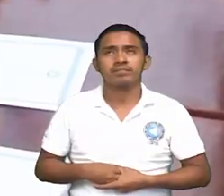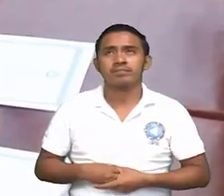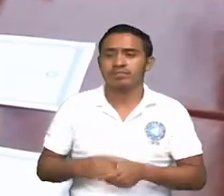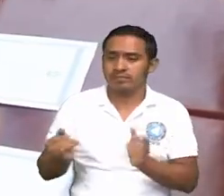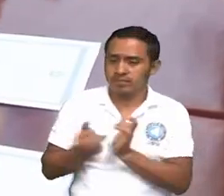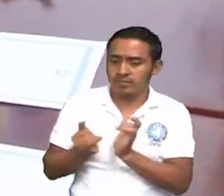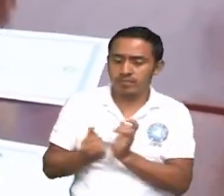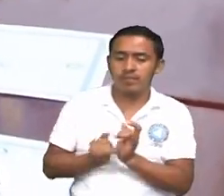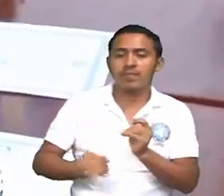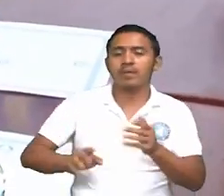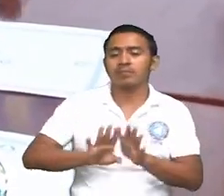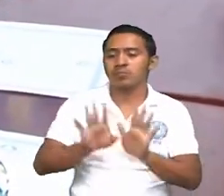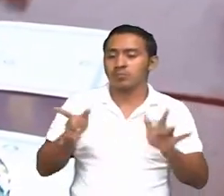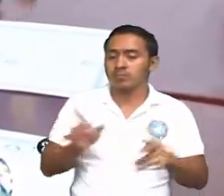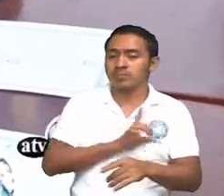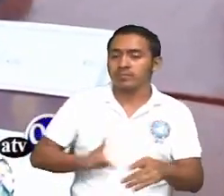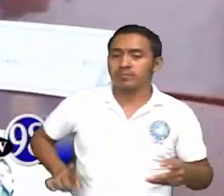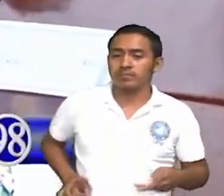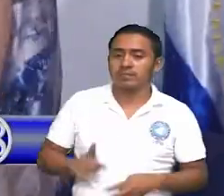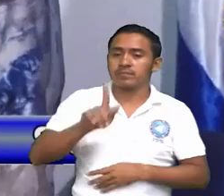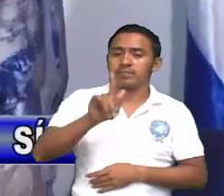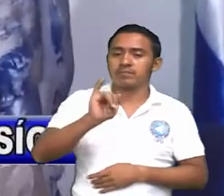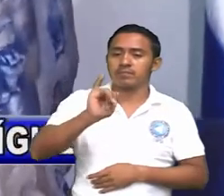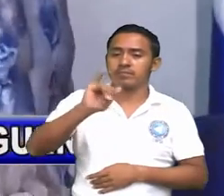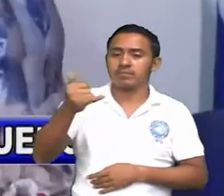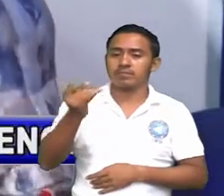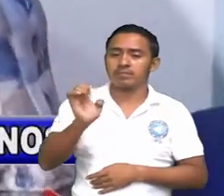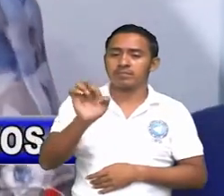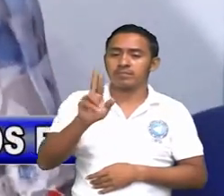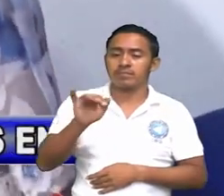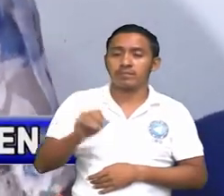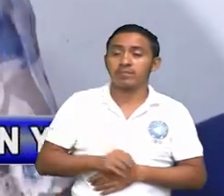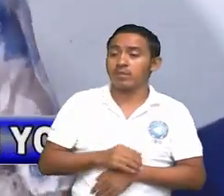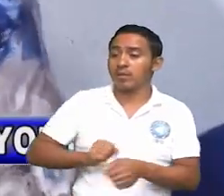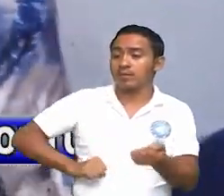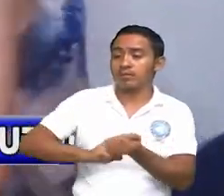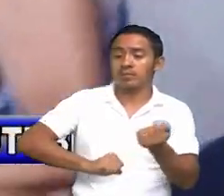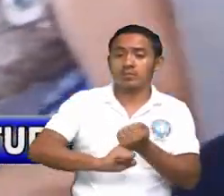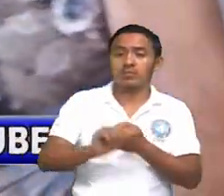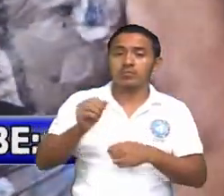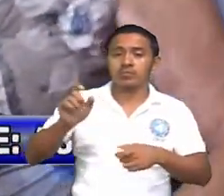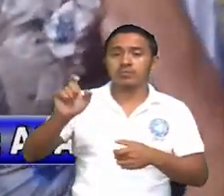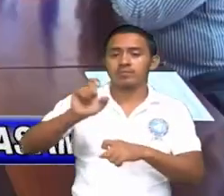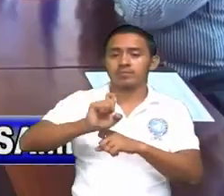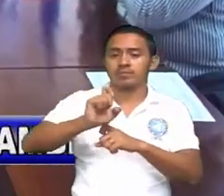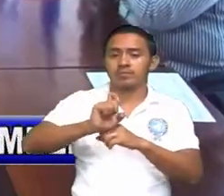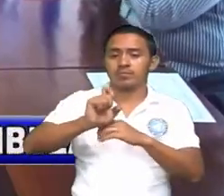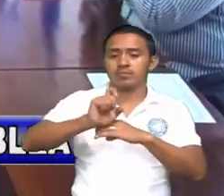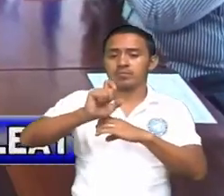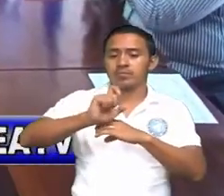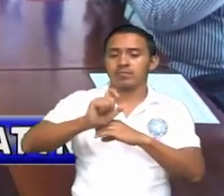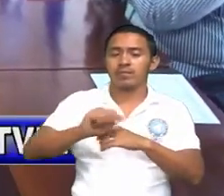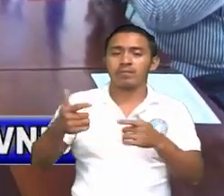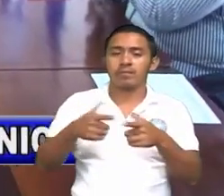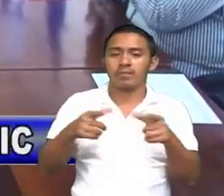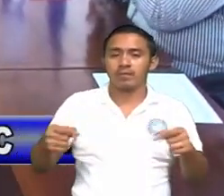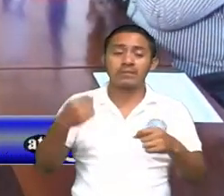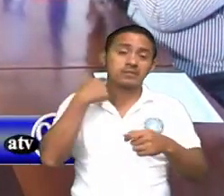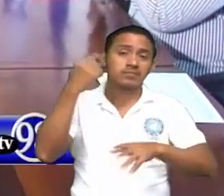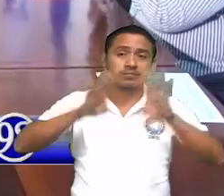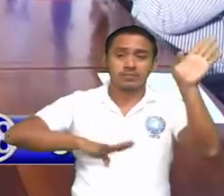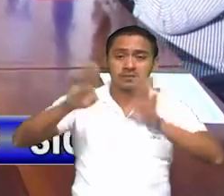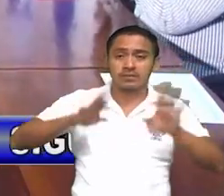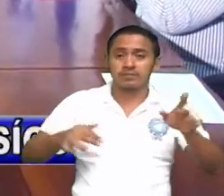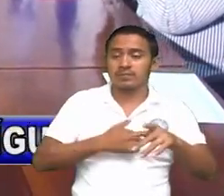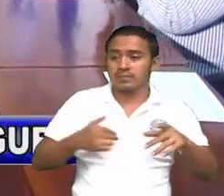Además, la legisladora Tijerino destacó el aporte de estudiantes de la UNAM Managua, quienes participan activamente en cada evento